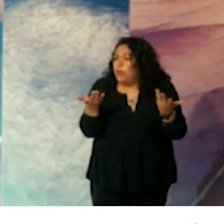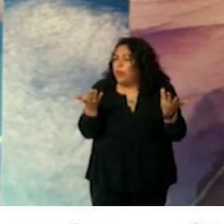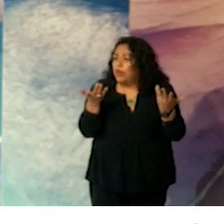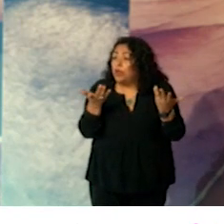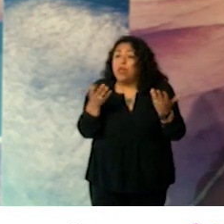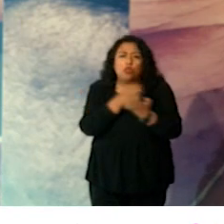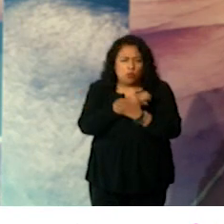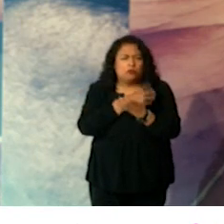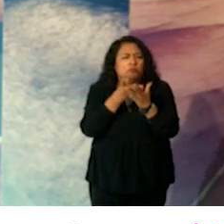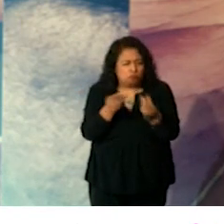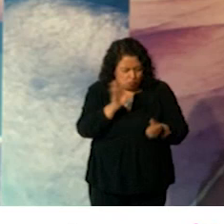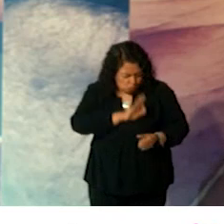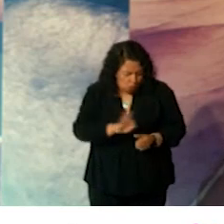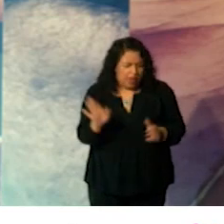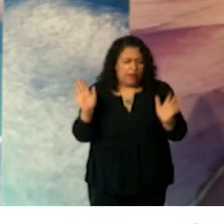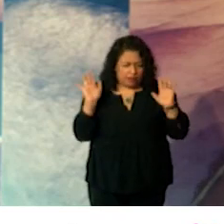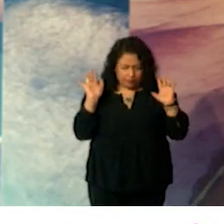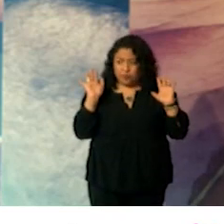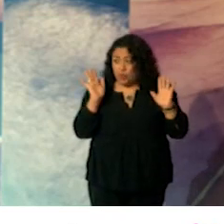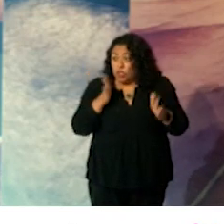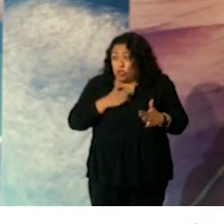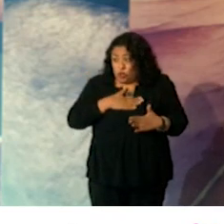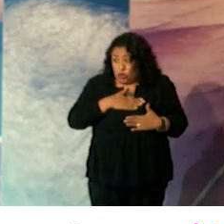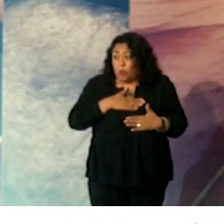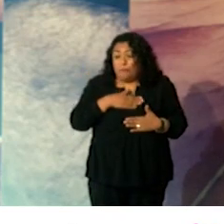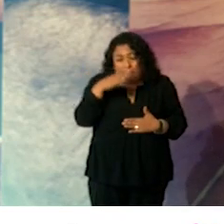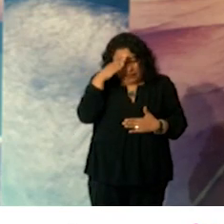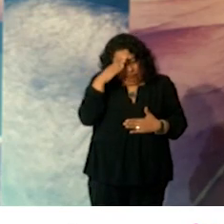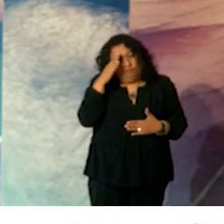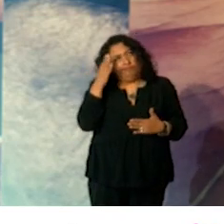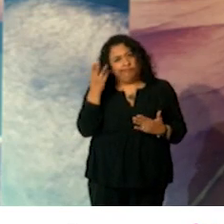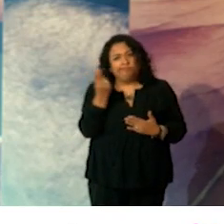la educación. Yo creo que es necesario que nosotros